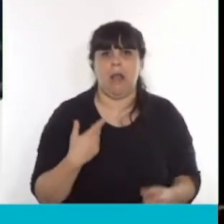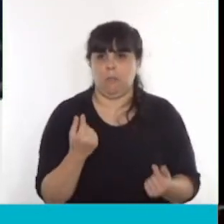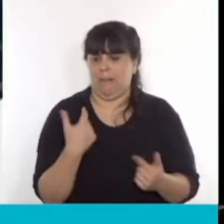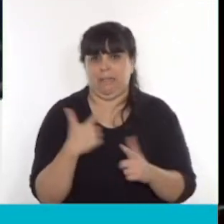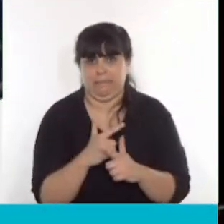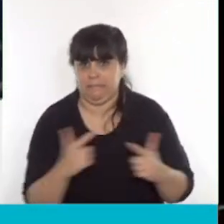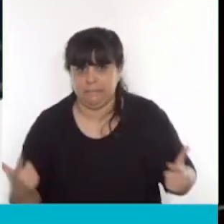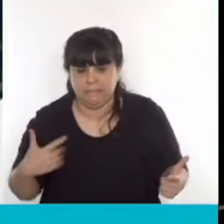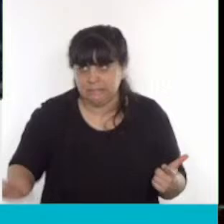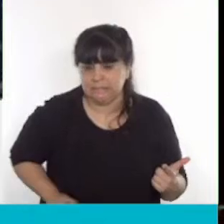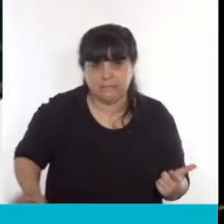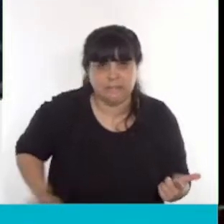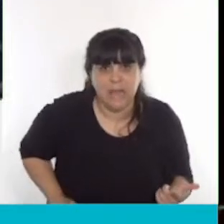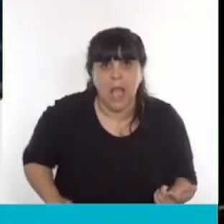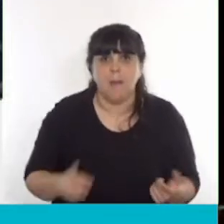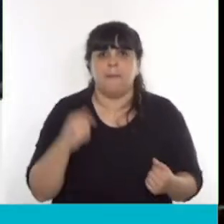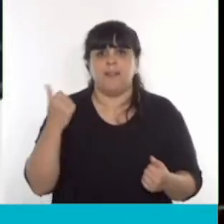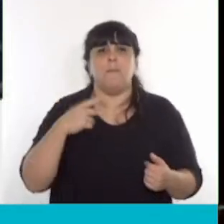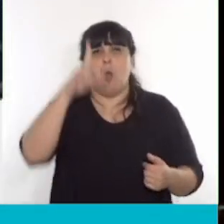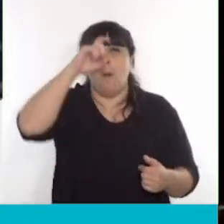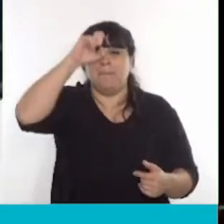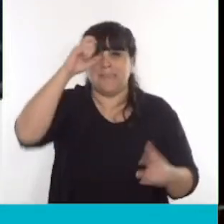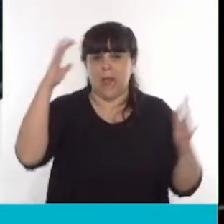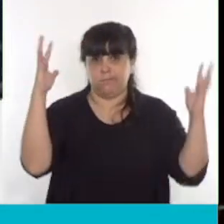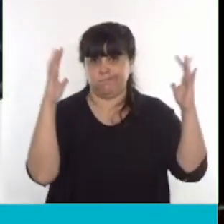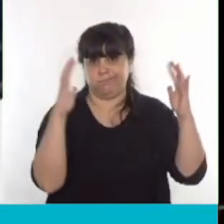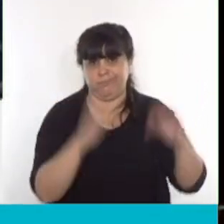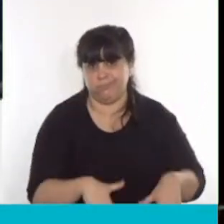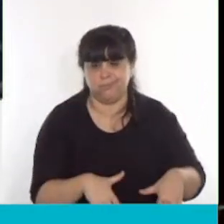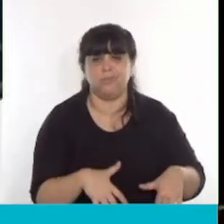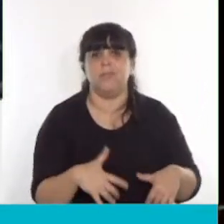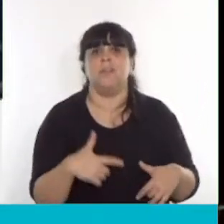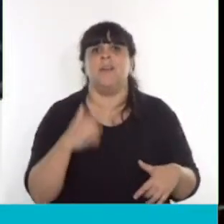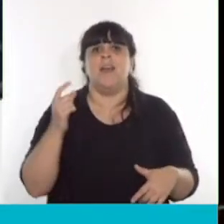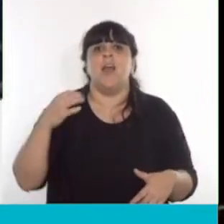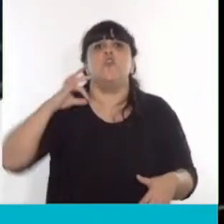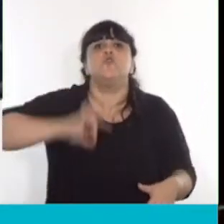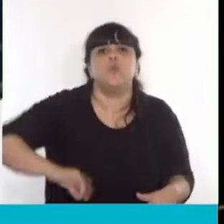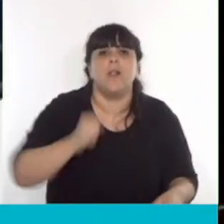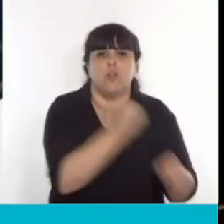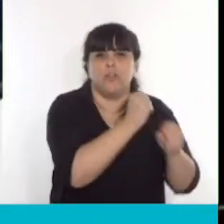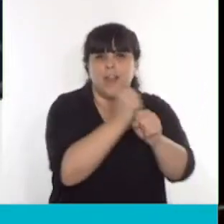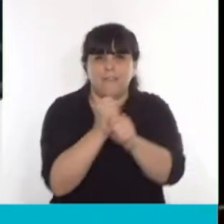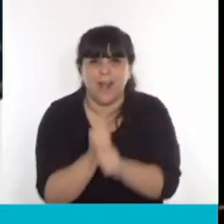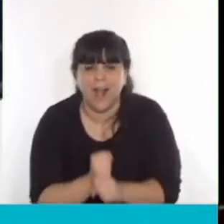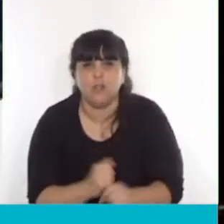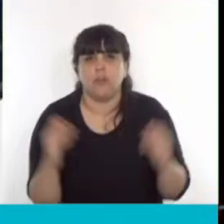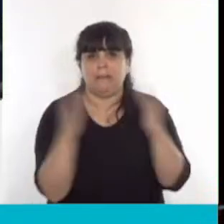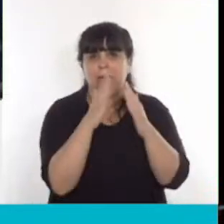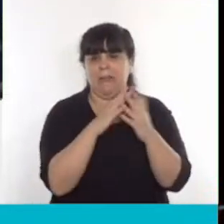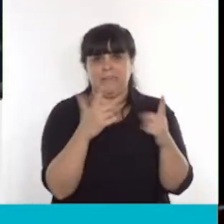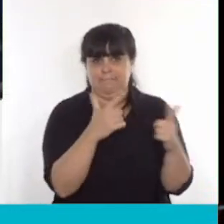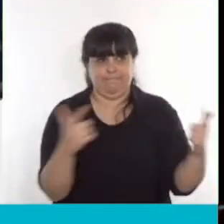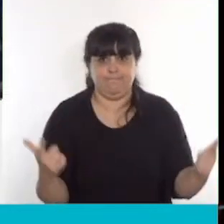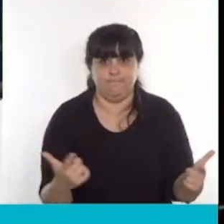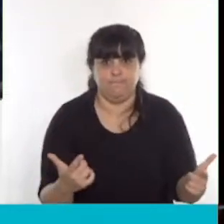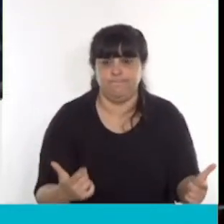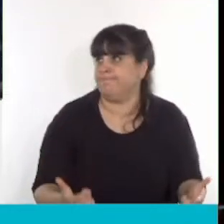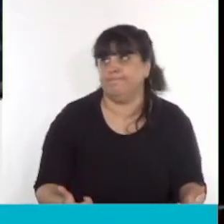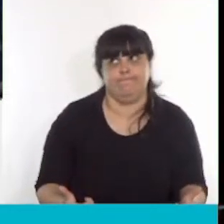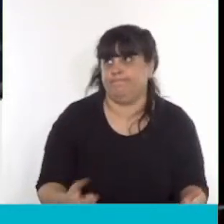que se caigan a pedazos los hospitales, a costa del salario de los trabajadores, de la vivienda. Pues no, nos quieren